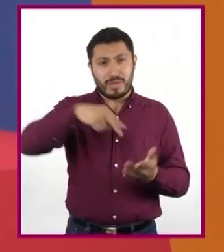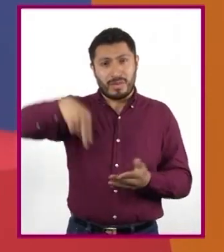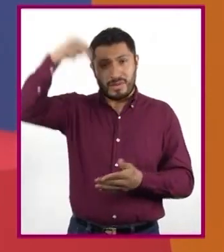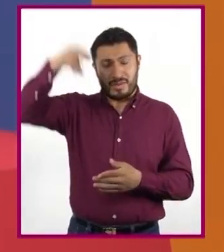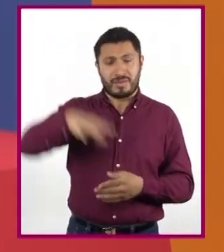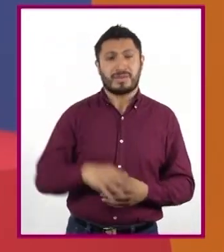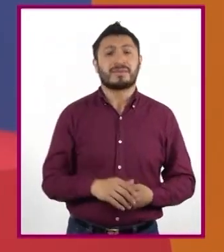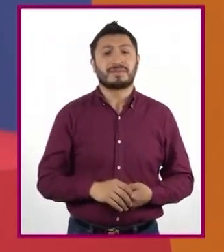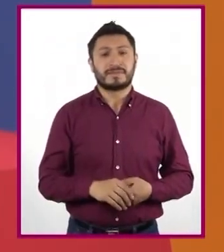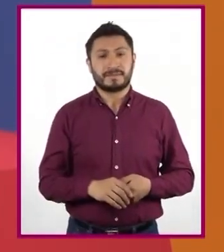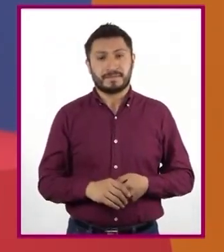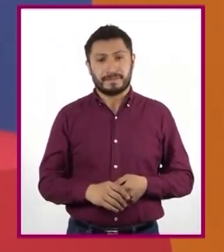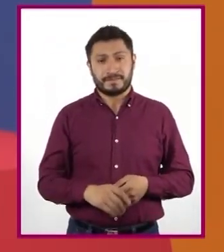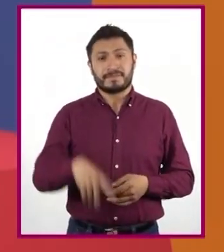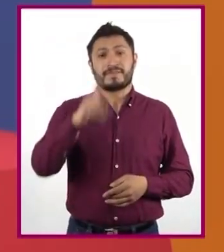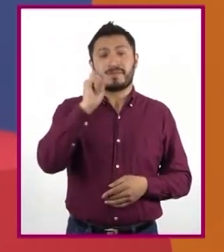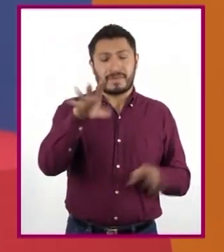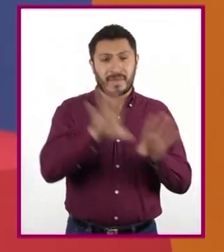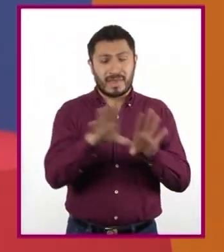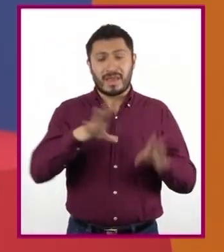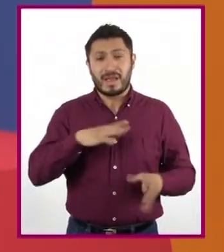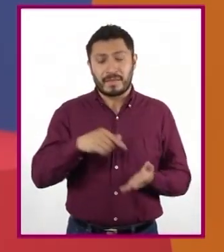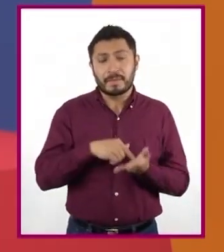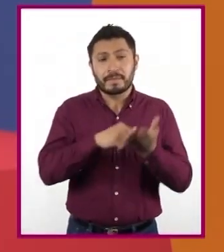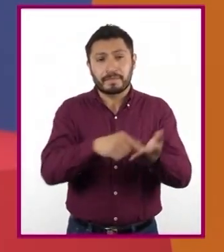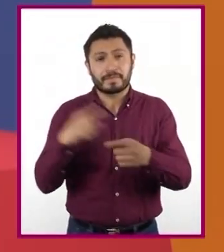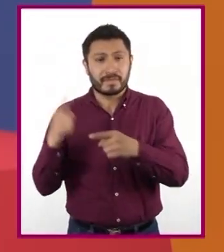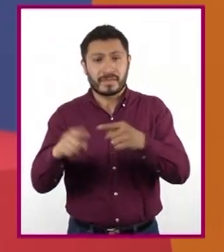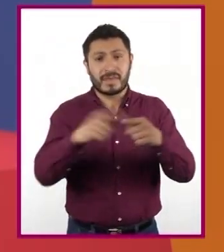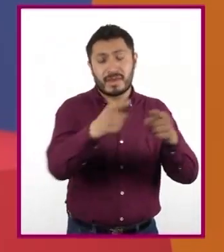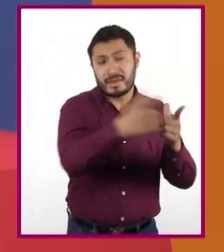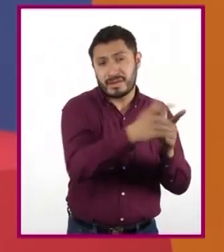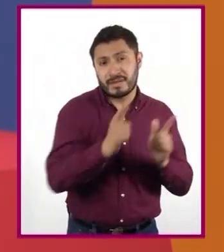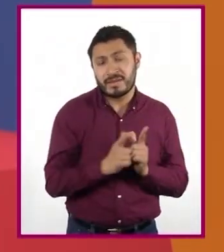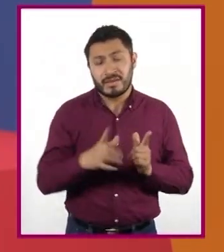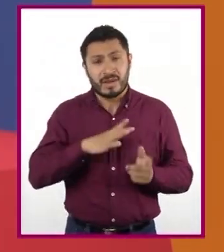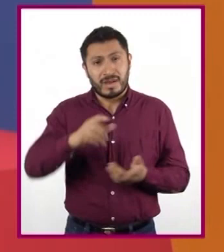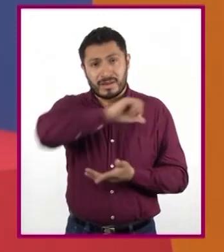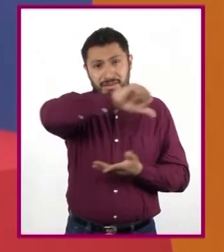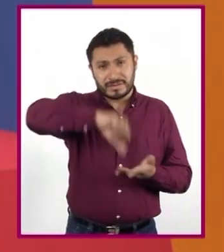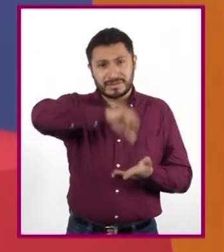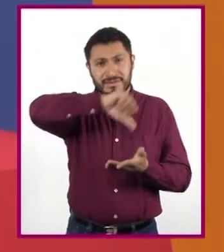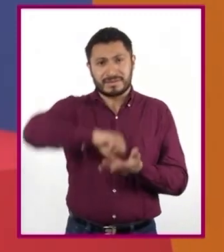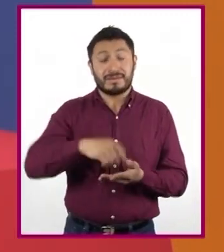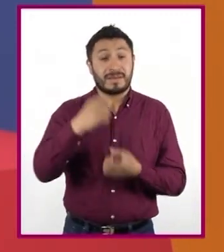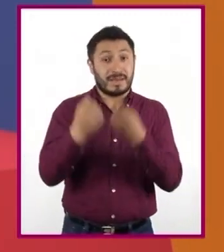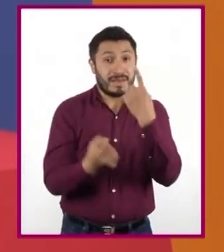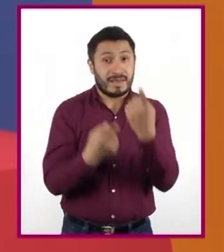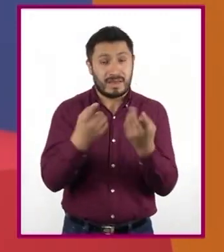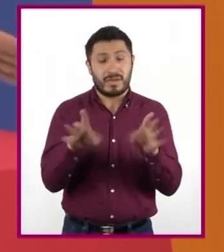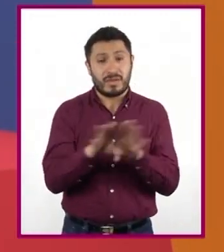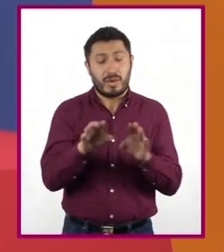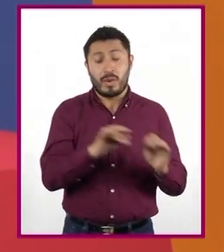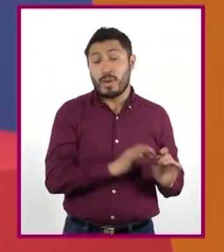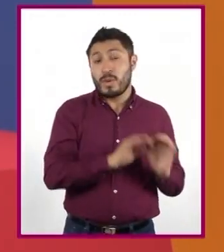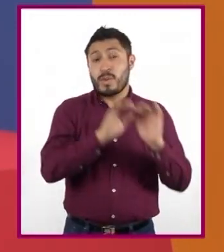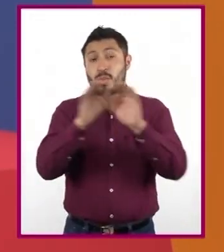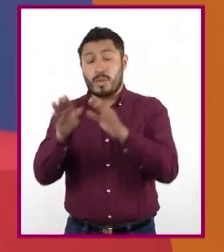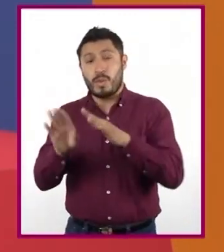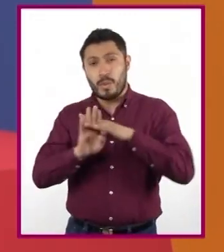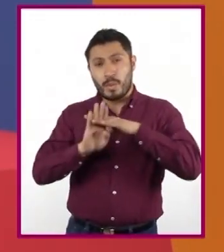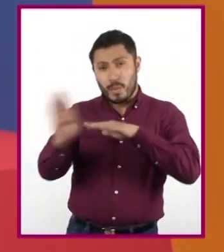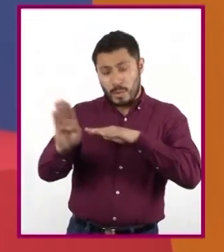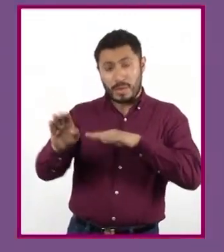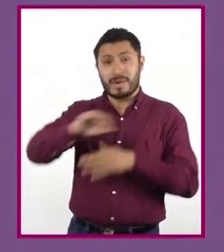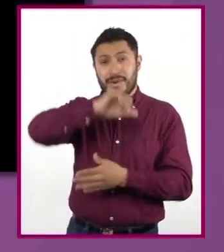de Mesoamérica. Se tiene evidencia que diversos grupos se ubicaron en el centro y algunos incluso emigraron hasta la actual